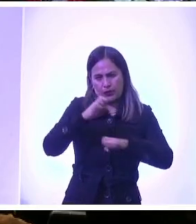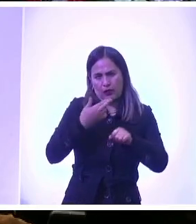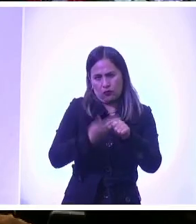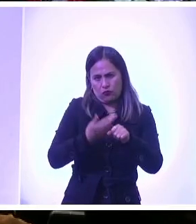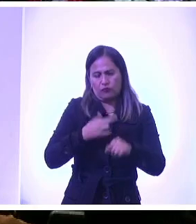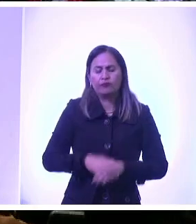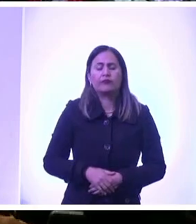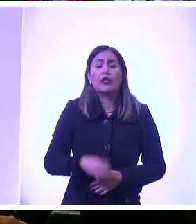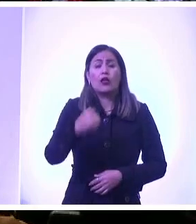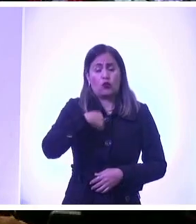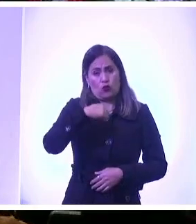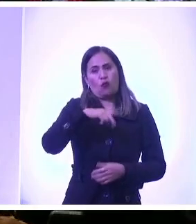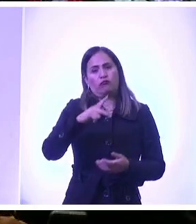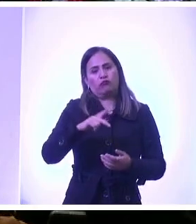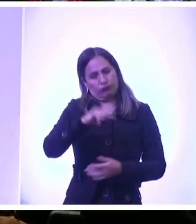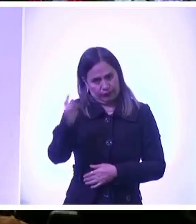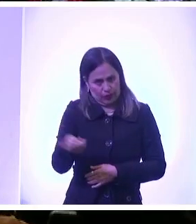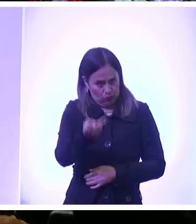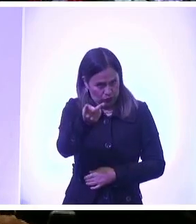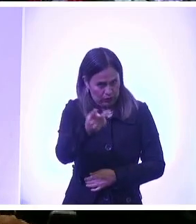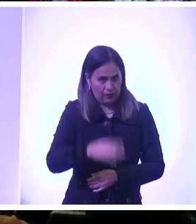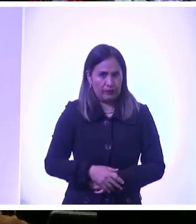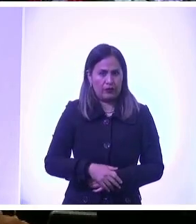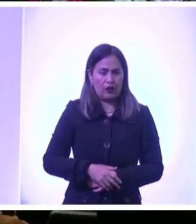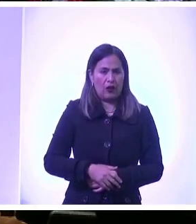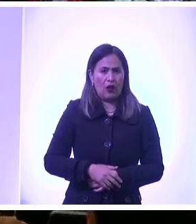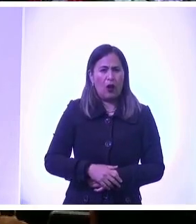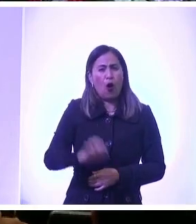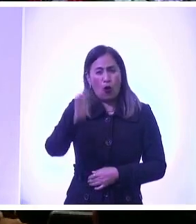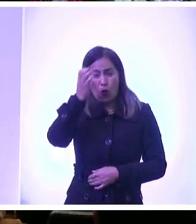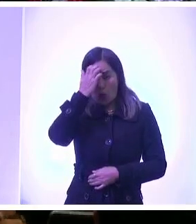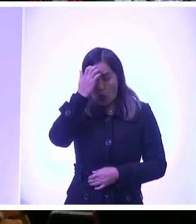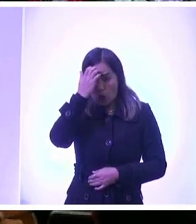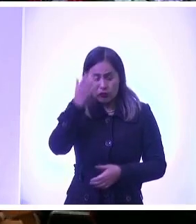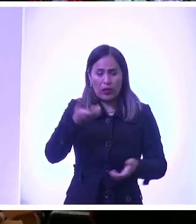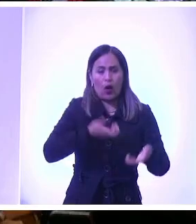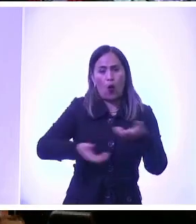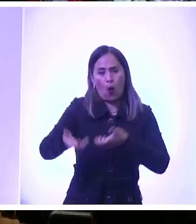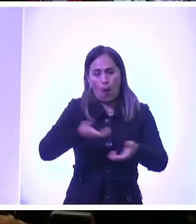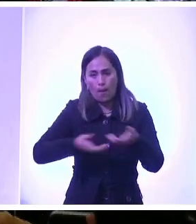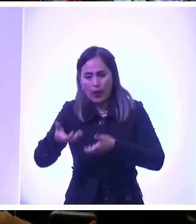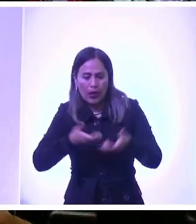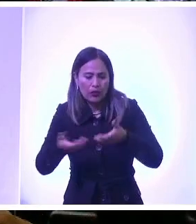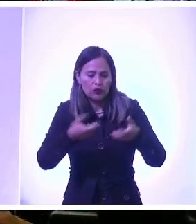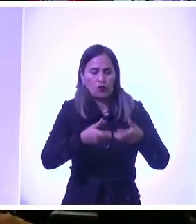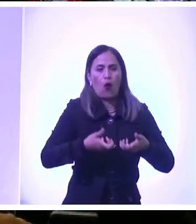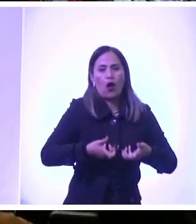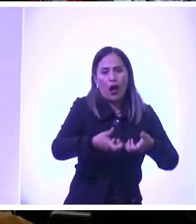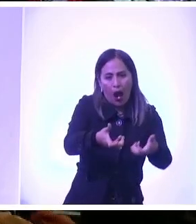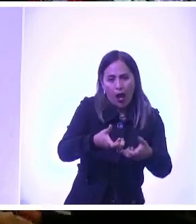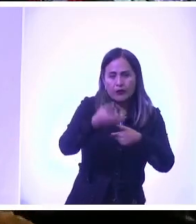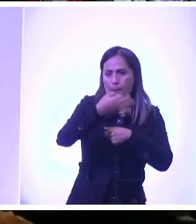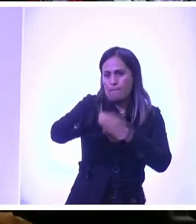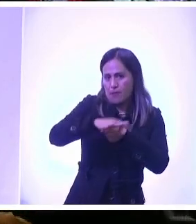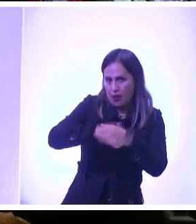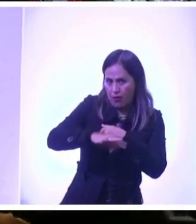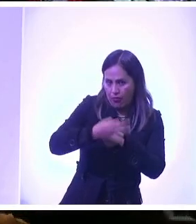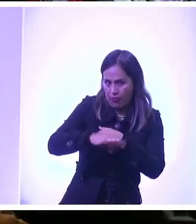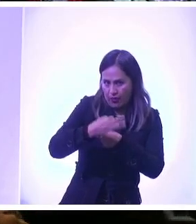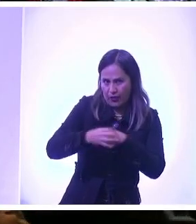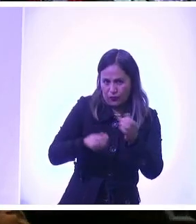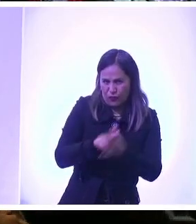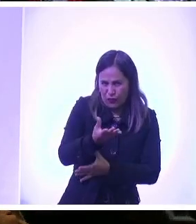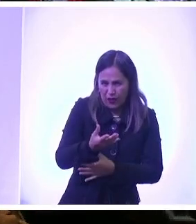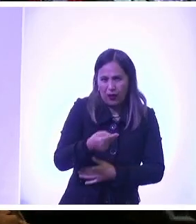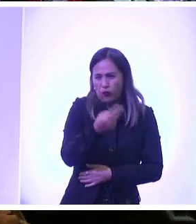yo les voy a hacer otra pregunta conocen el comercio ambulante verdad digo Pues claro que todos han comprado ahí los que están